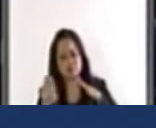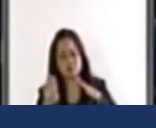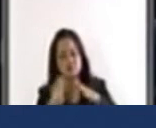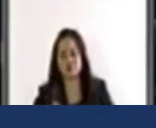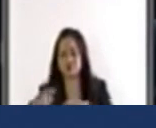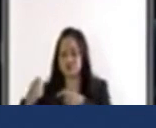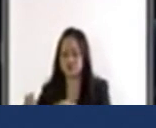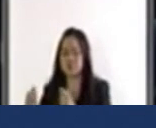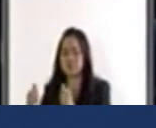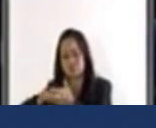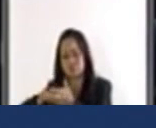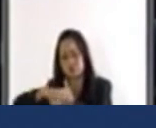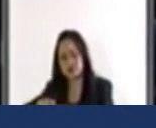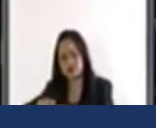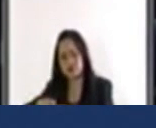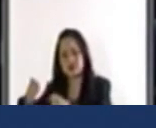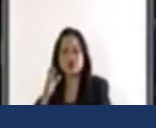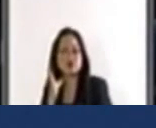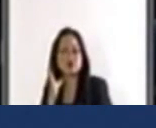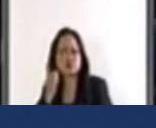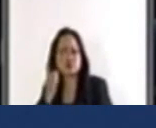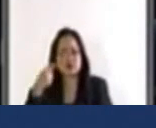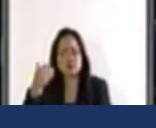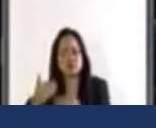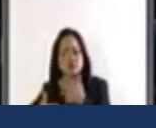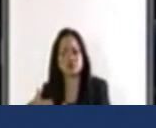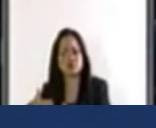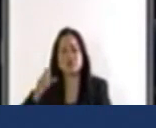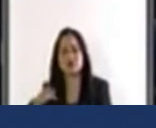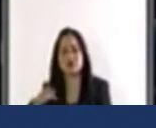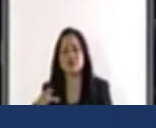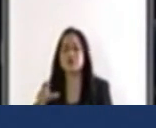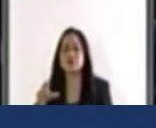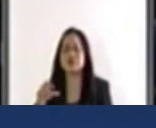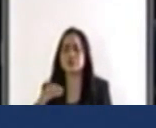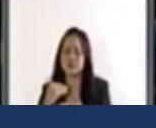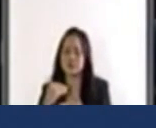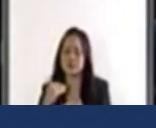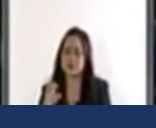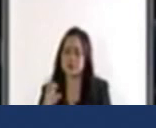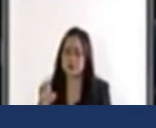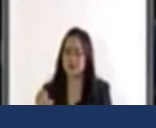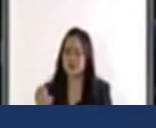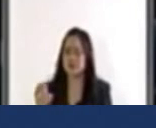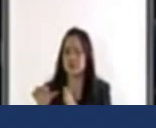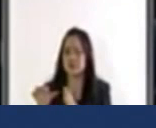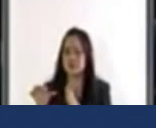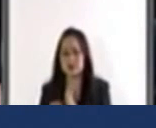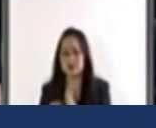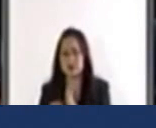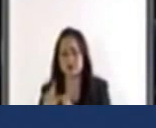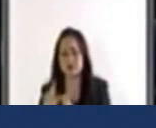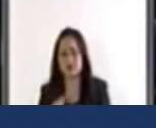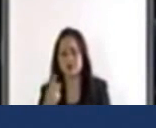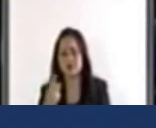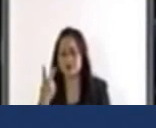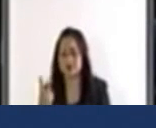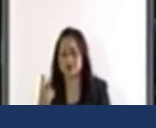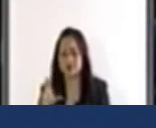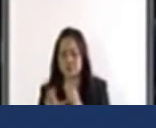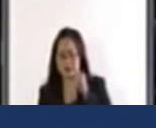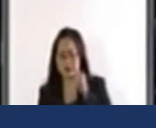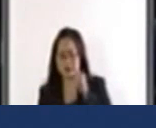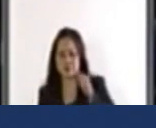a la justicia, me refiero al tribunal laboral, y en el tribunal laboral se tendrán tiempos mucho